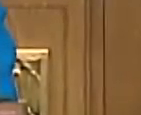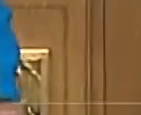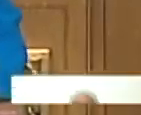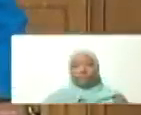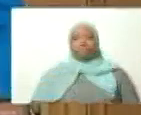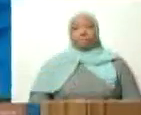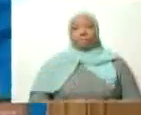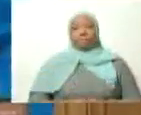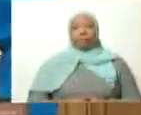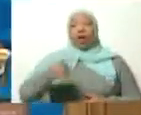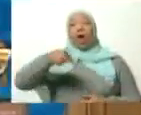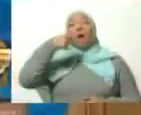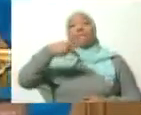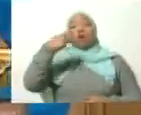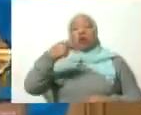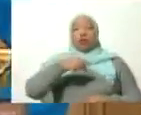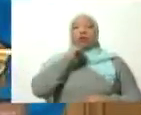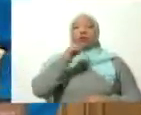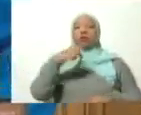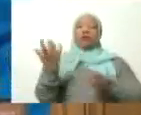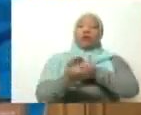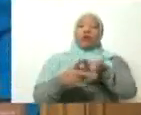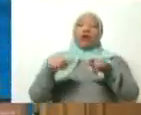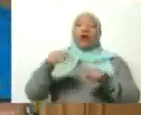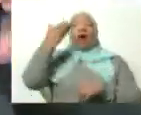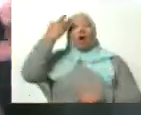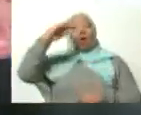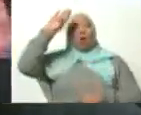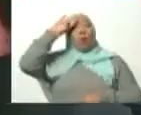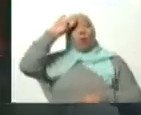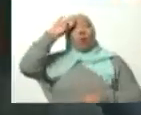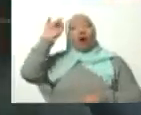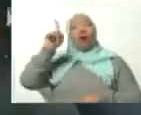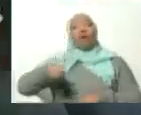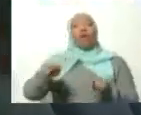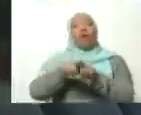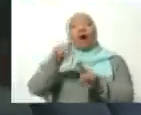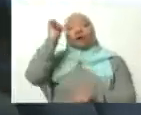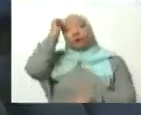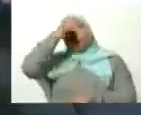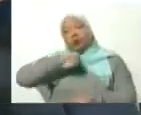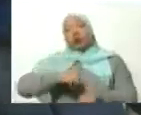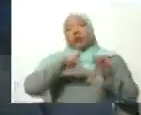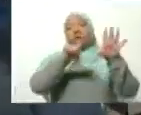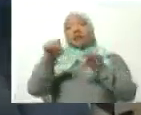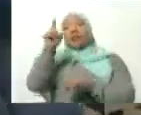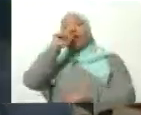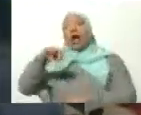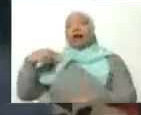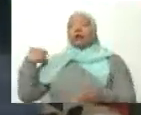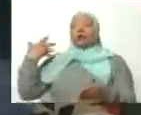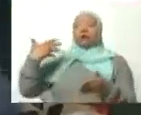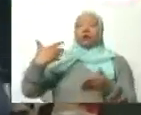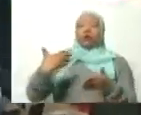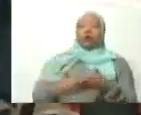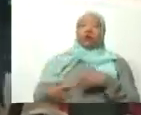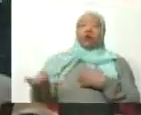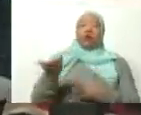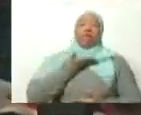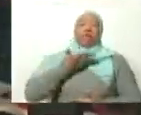fracasada. Lo ha demostrado la heroica y digna Cuba, que ha resistido durante 60 años un bloqueo contra